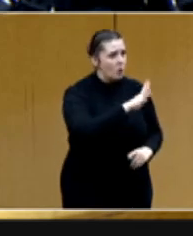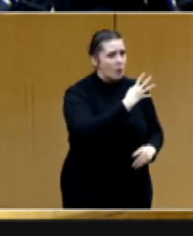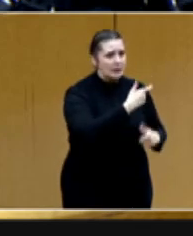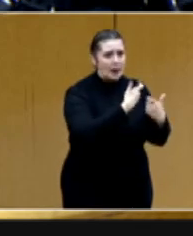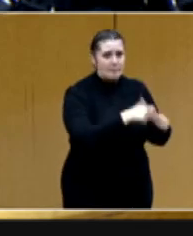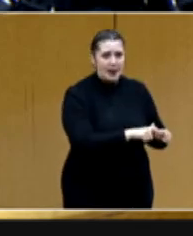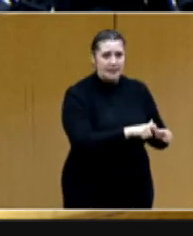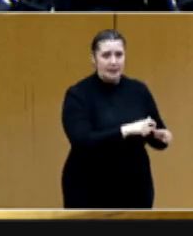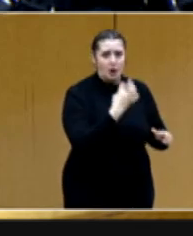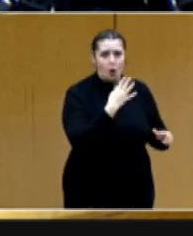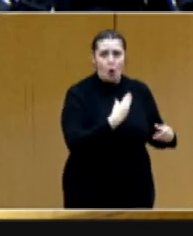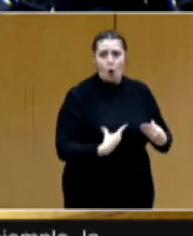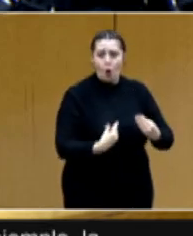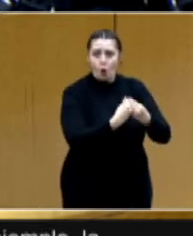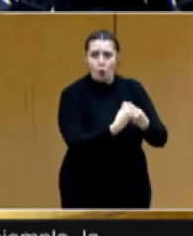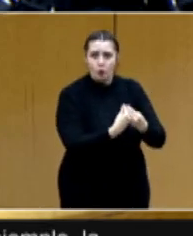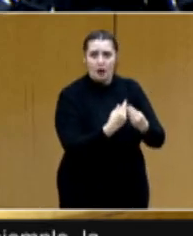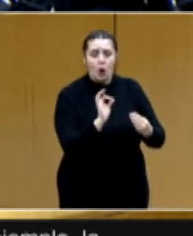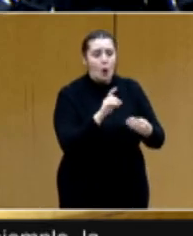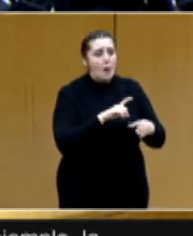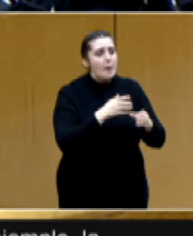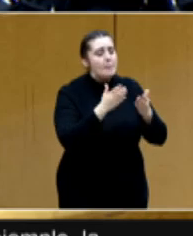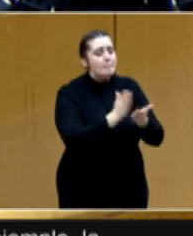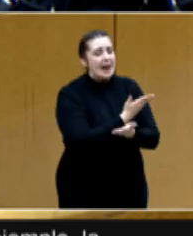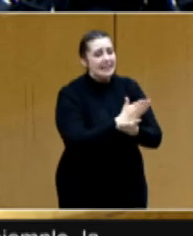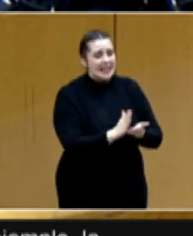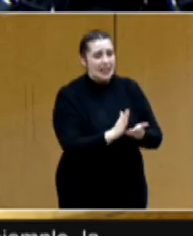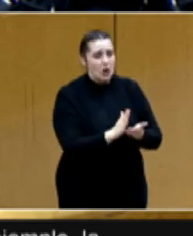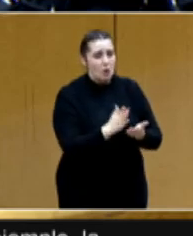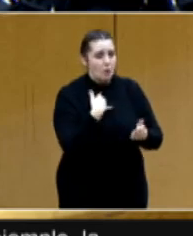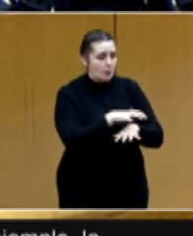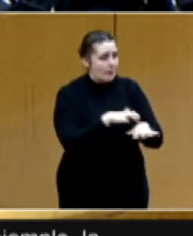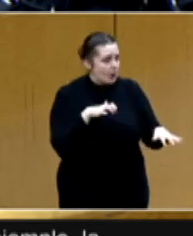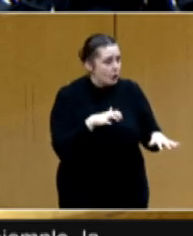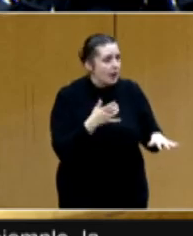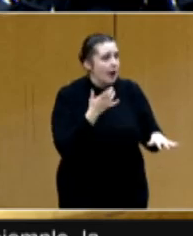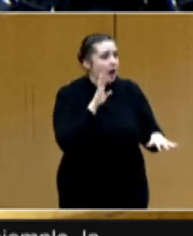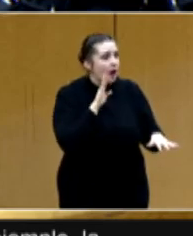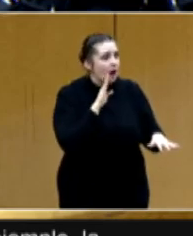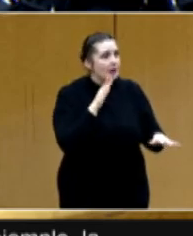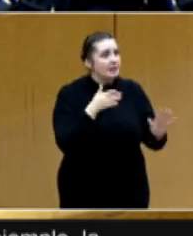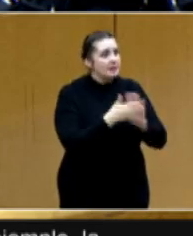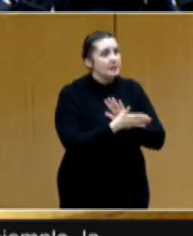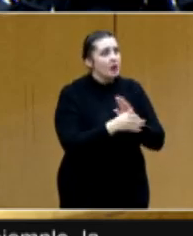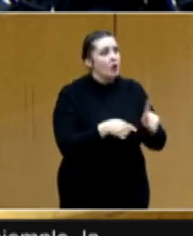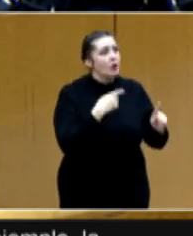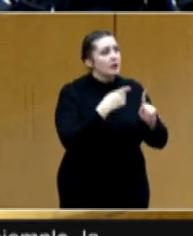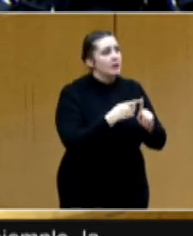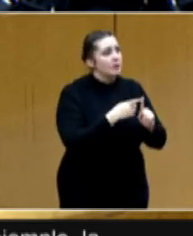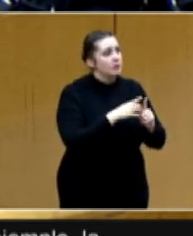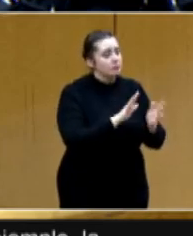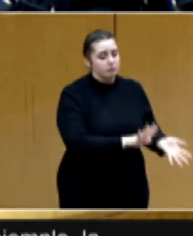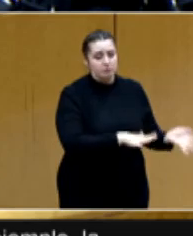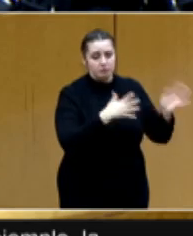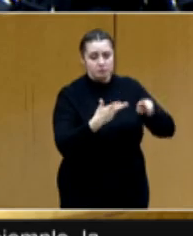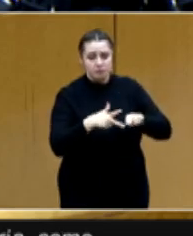hija conjunta o la partición por mayoría pues como decía una adecuada instrumentalización de todas